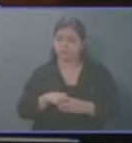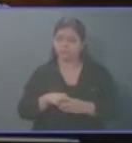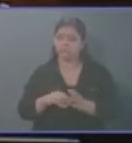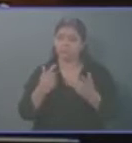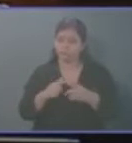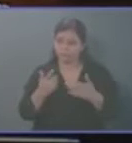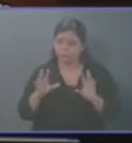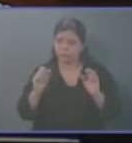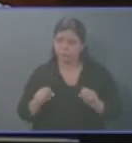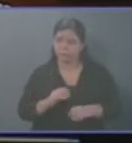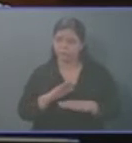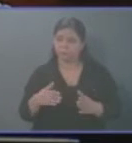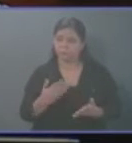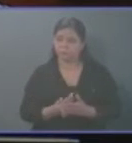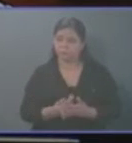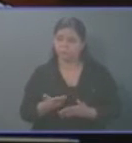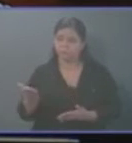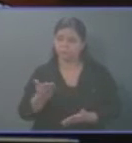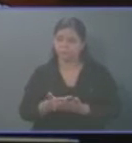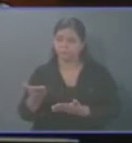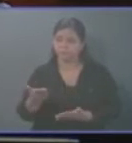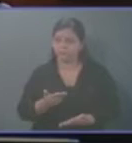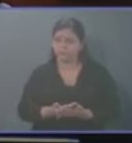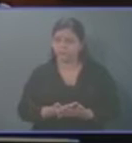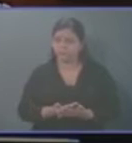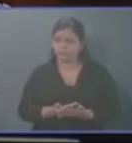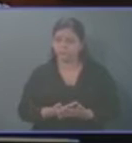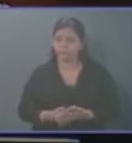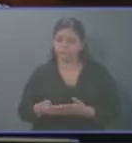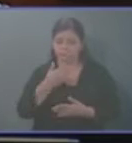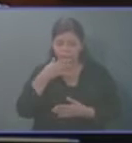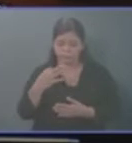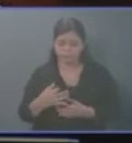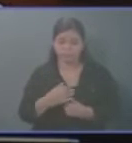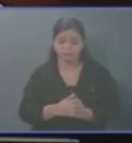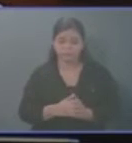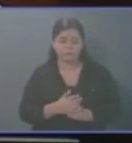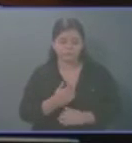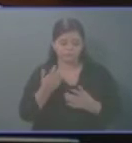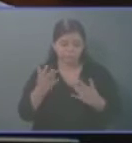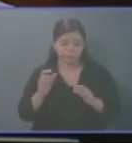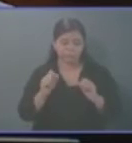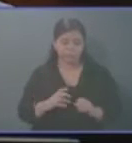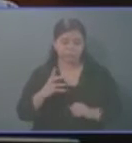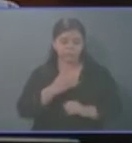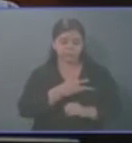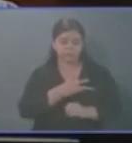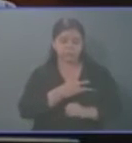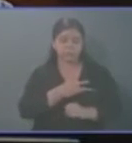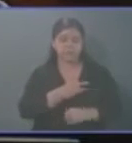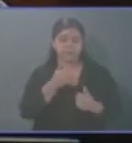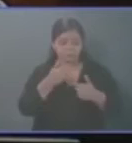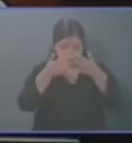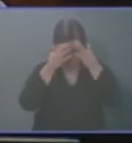que de todas estas, de las propuestas que hemos hecho, realmente se logre coincidir en una muy buena, en una